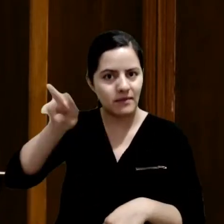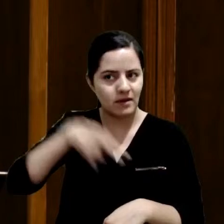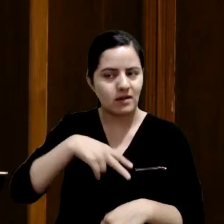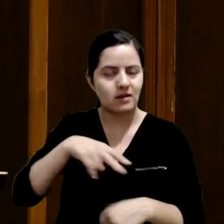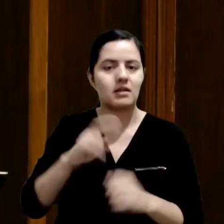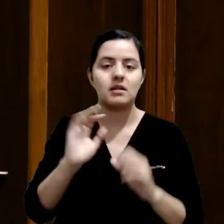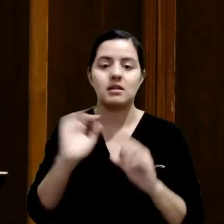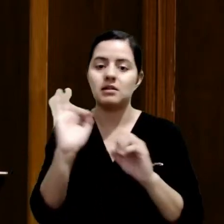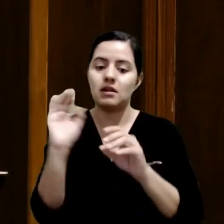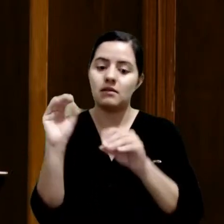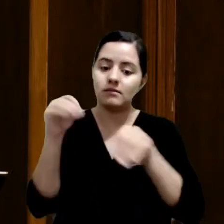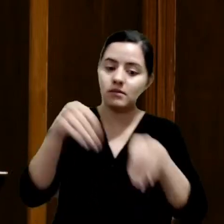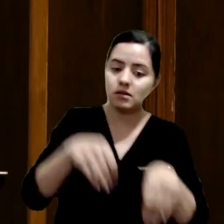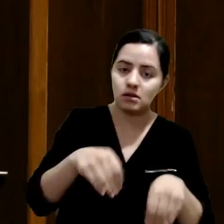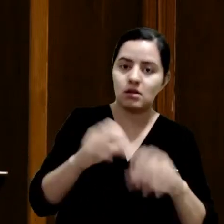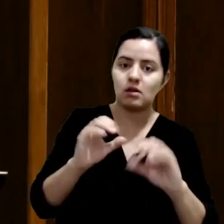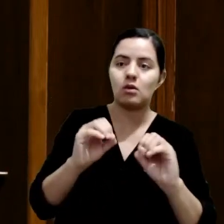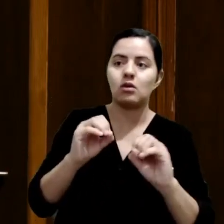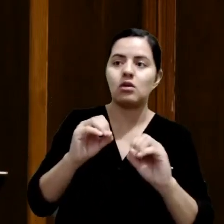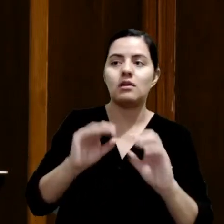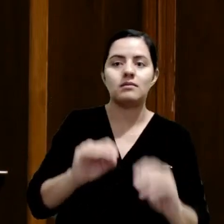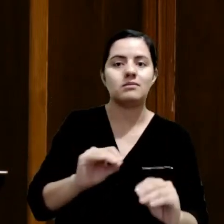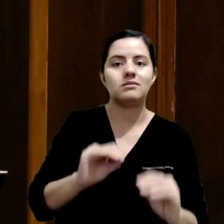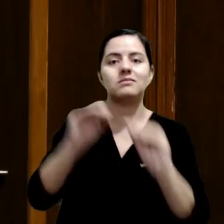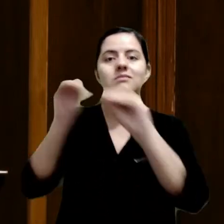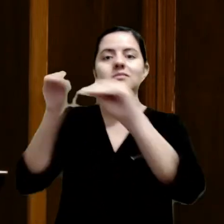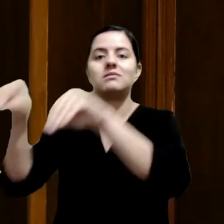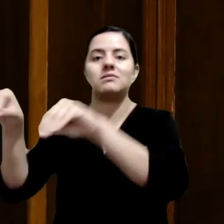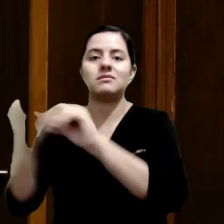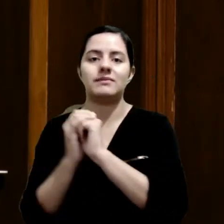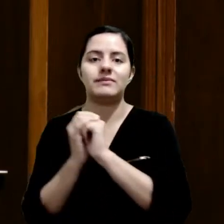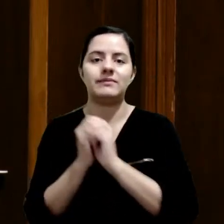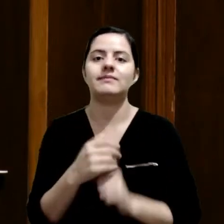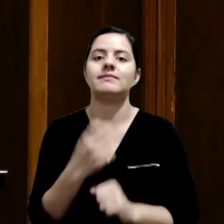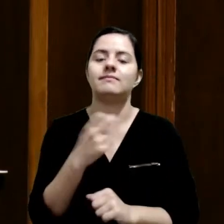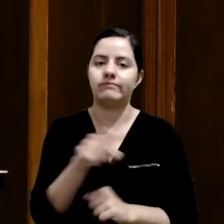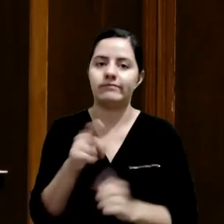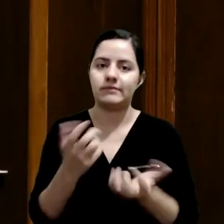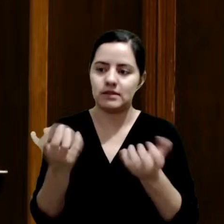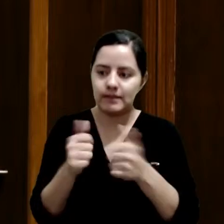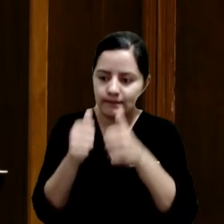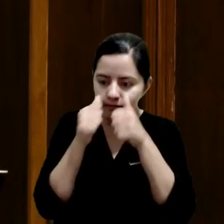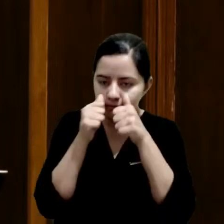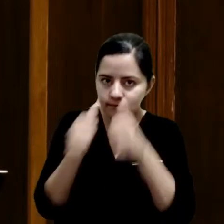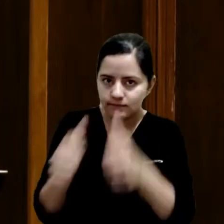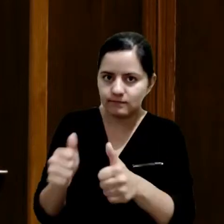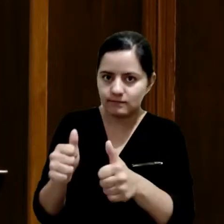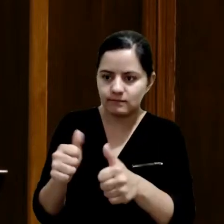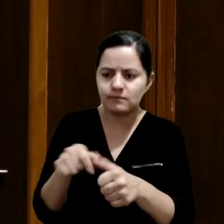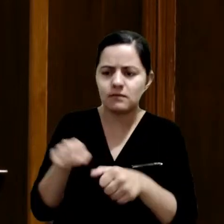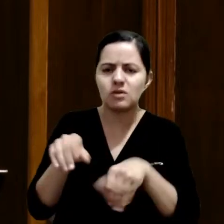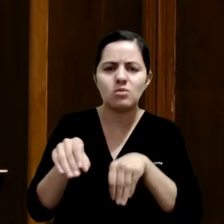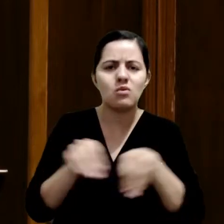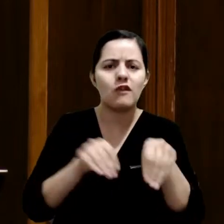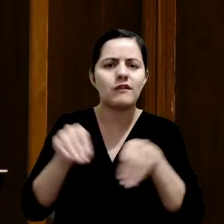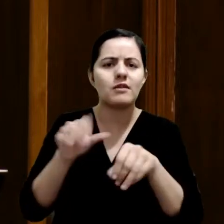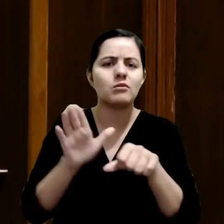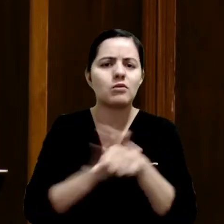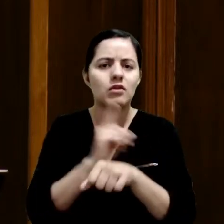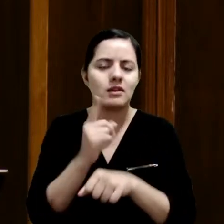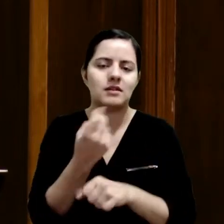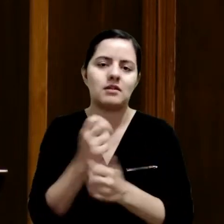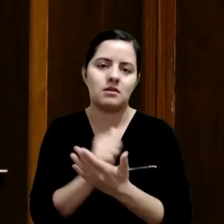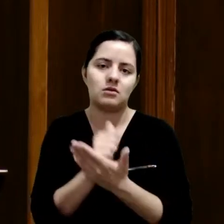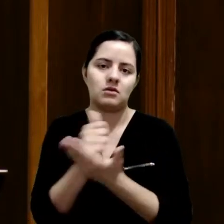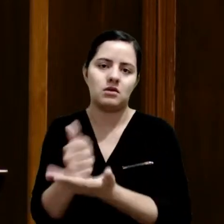en consecuencia para atender los efectos de la movilidad humana en los respectivos territorios a través de